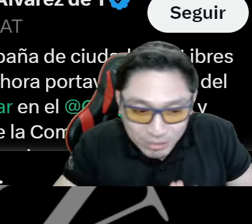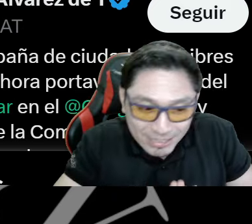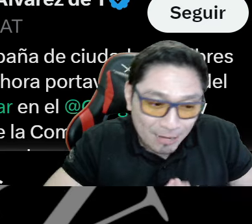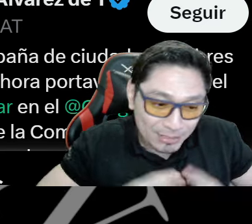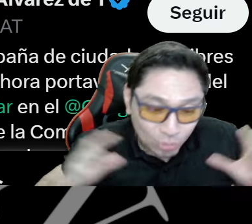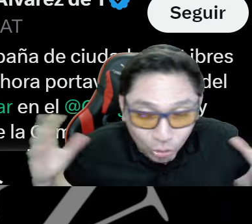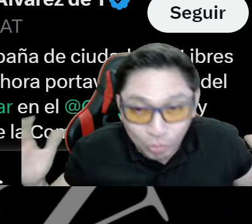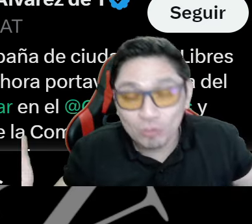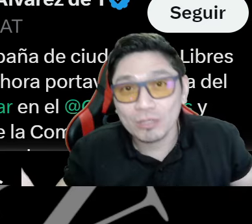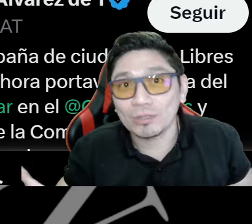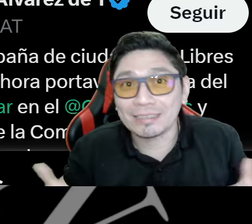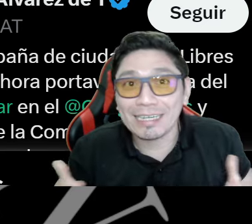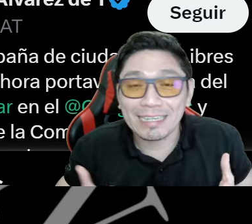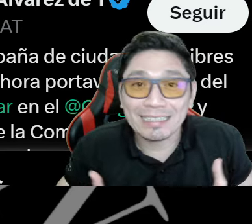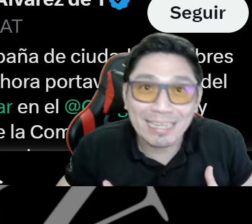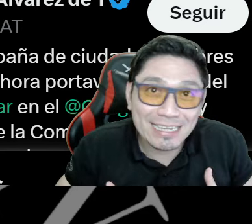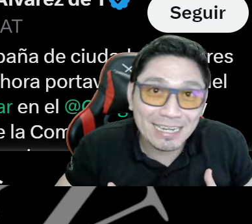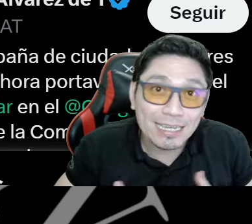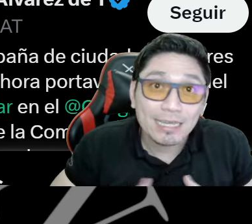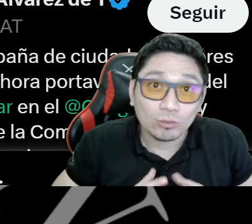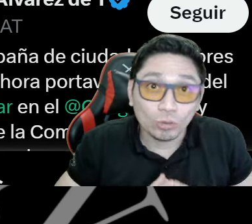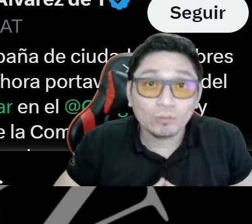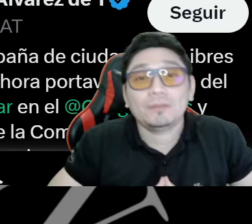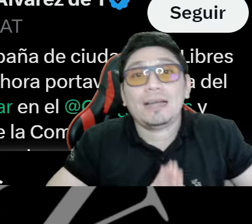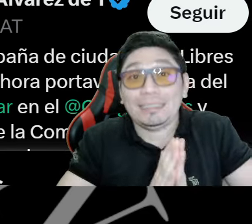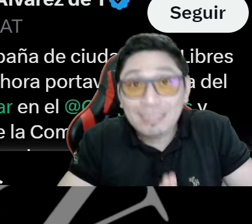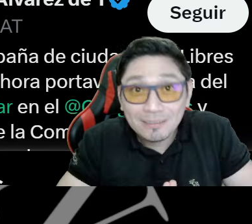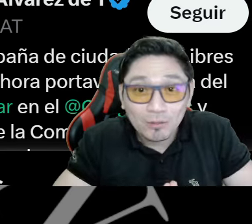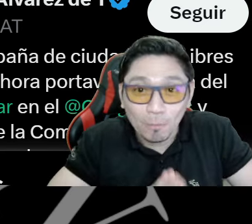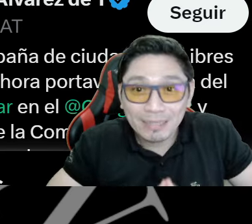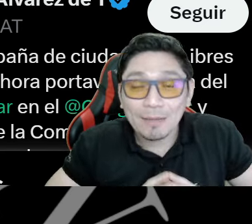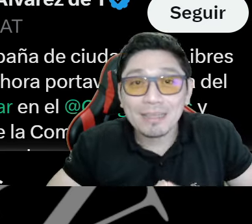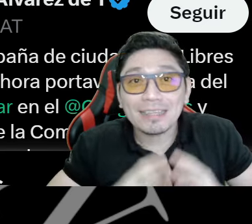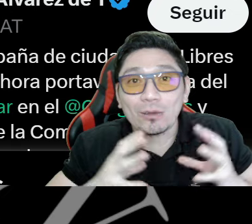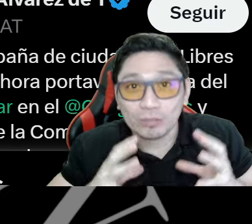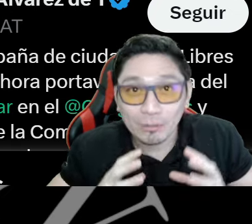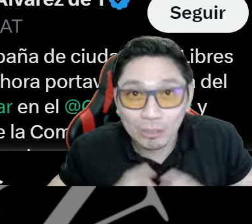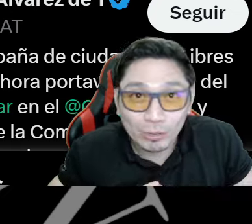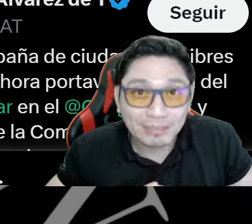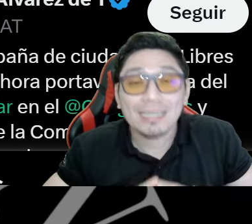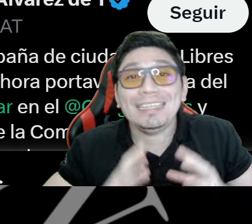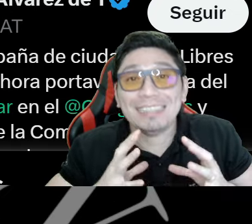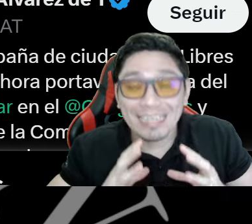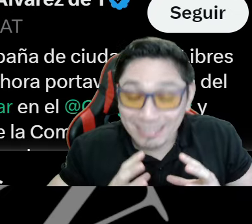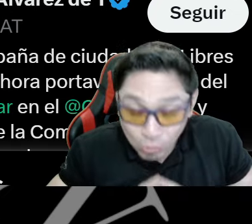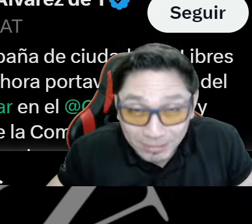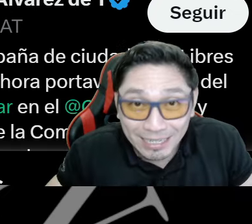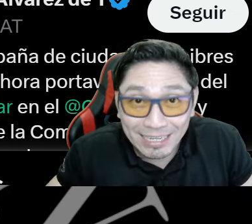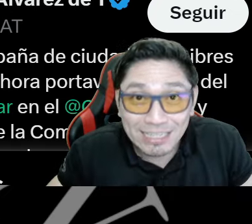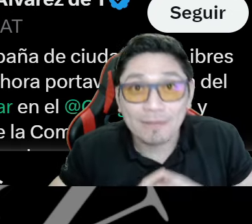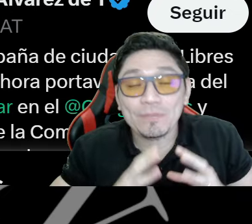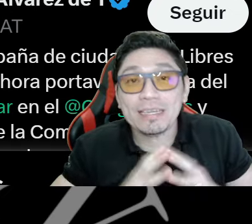sochil Gálvez y todo el movimiento que está detrás de ella son así completamente conservadores de de